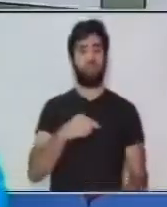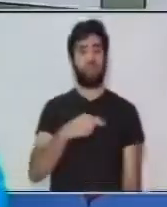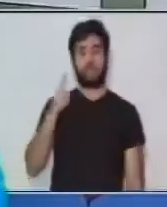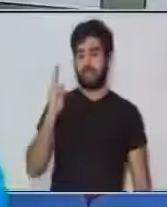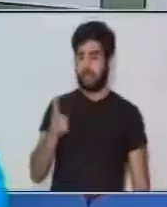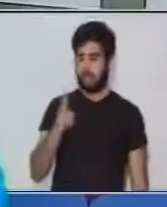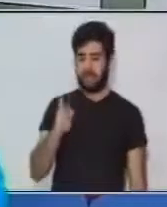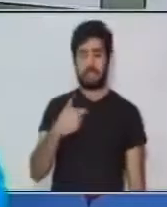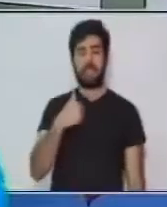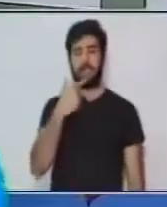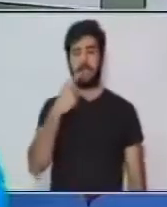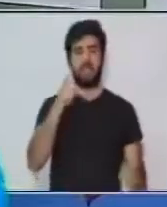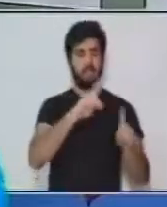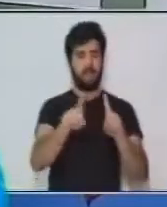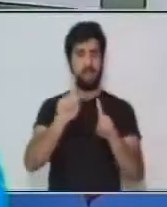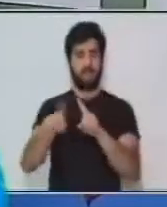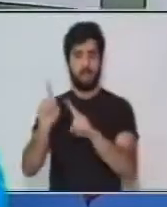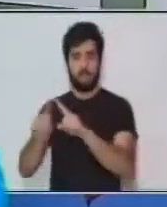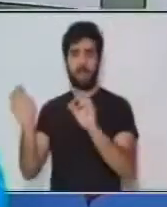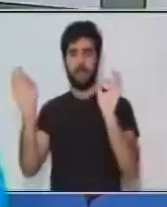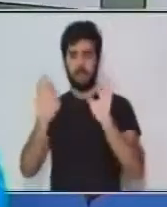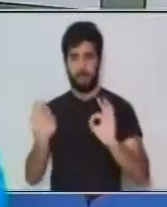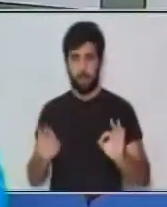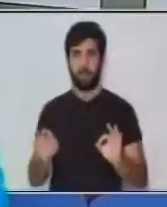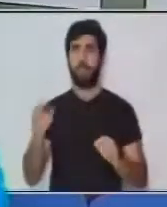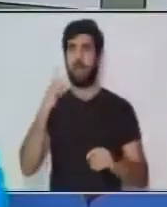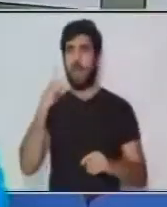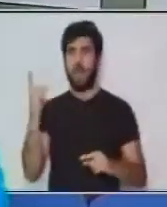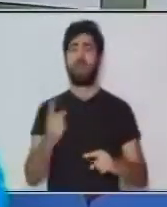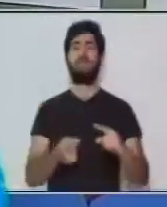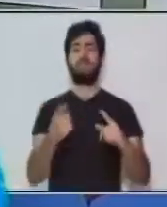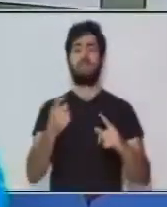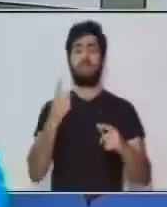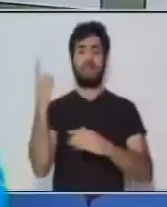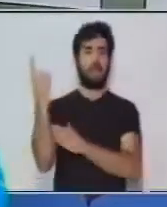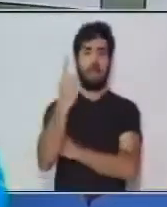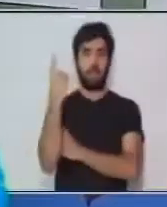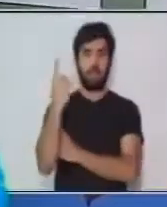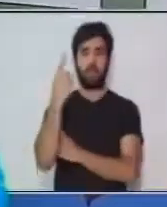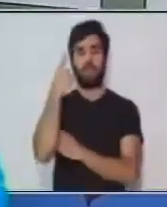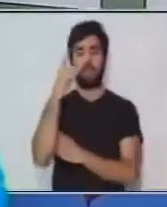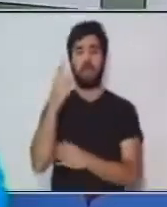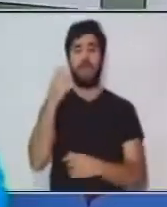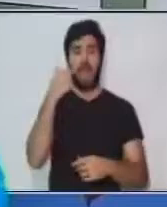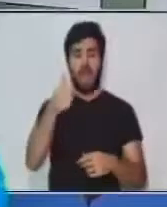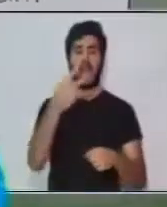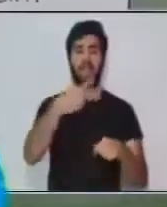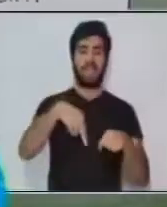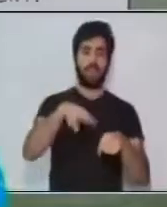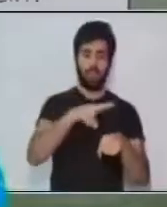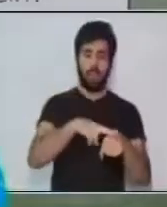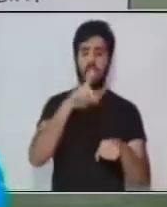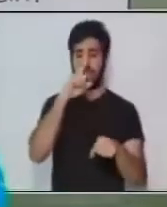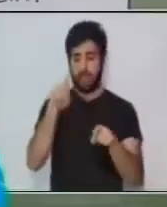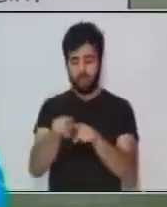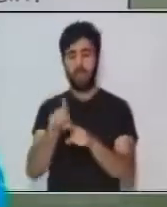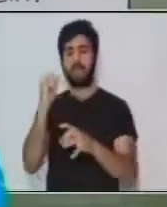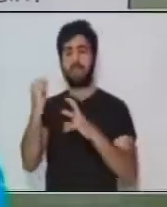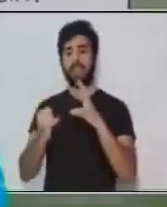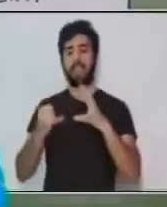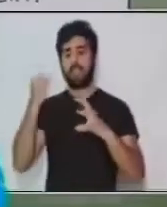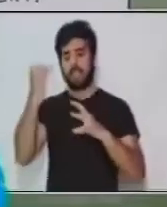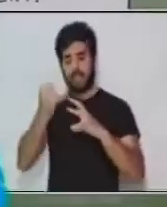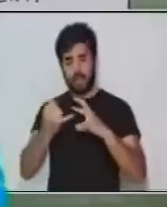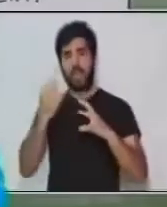en las diferentes sesiones. Los periódicos y la suma importancia que existe tanto a nivel nacional o internacional, ya que